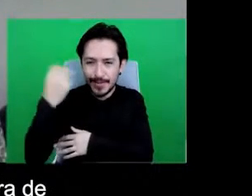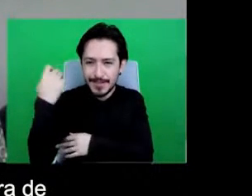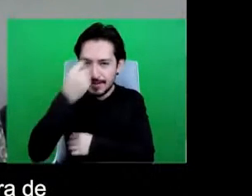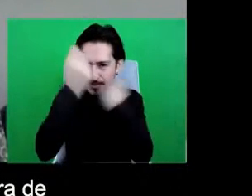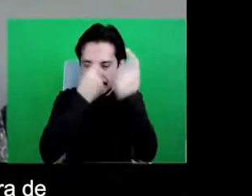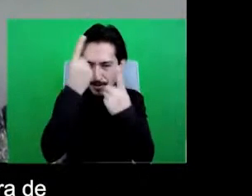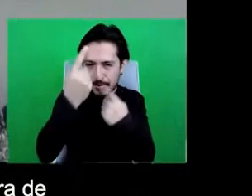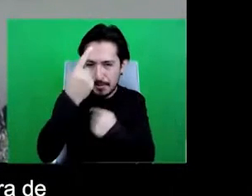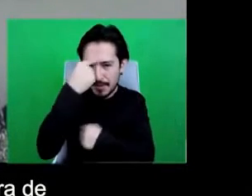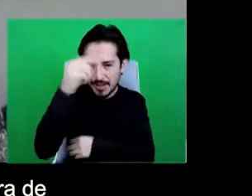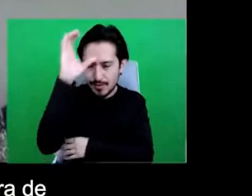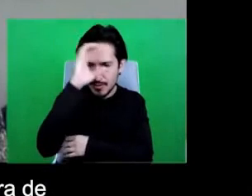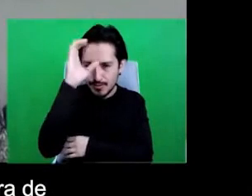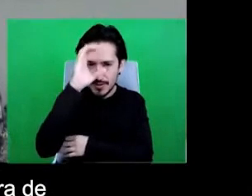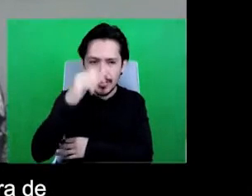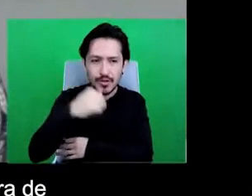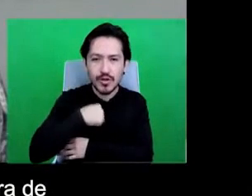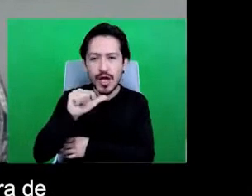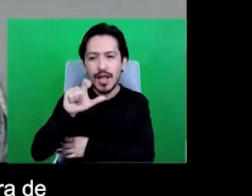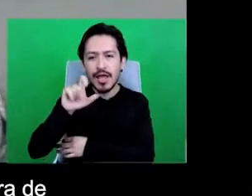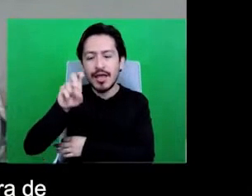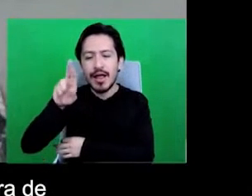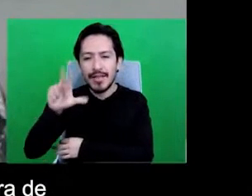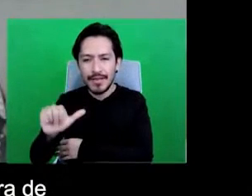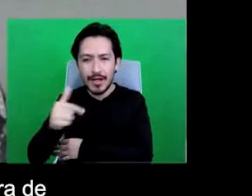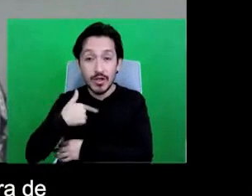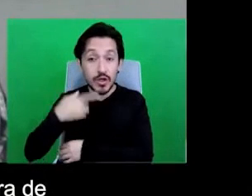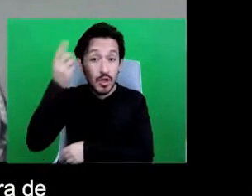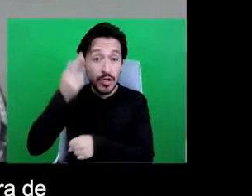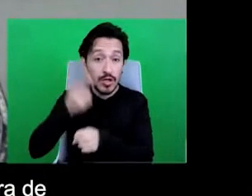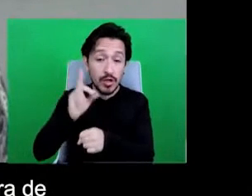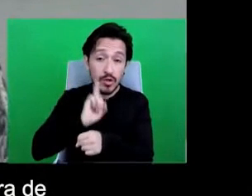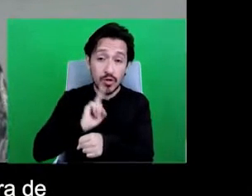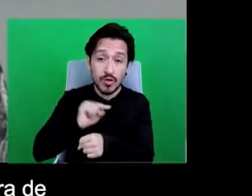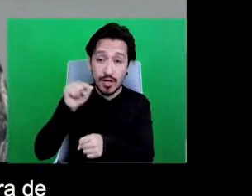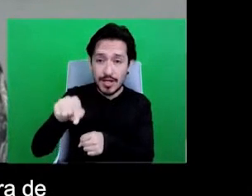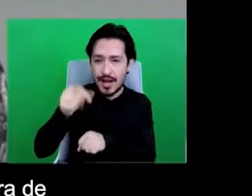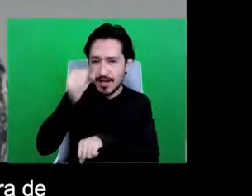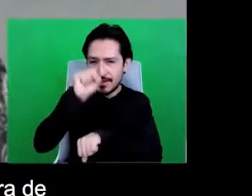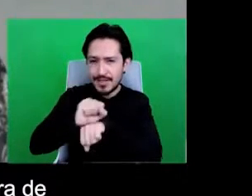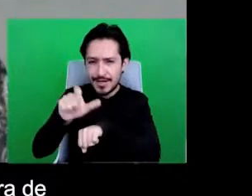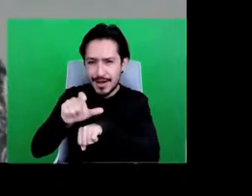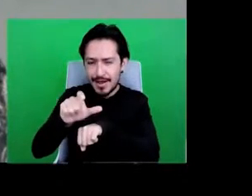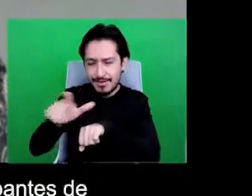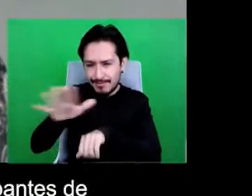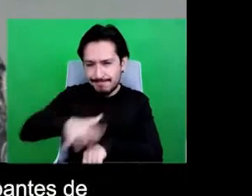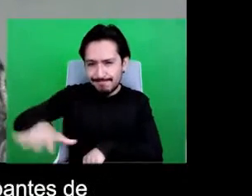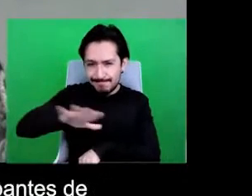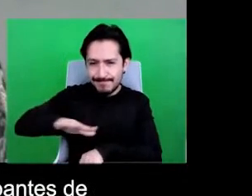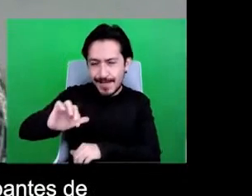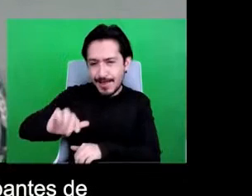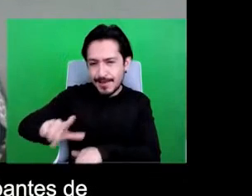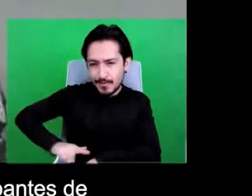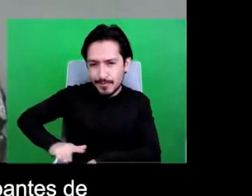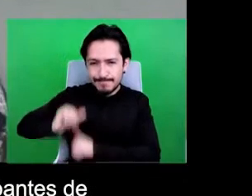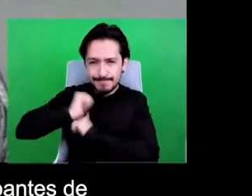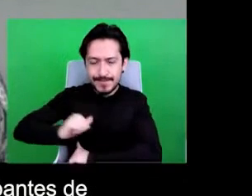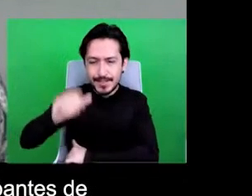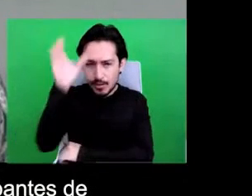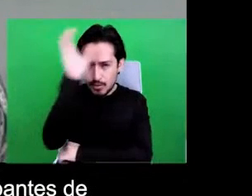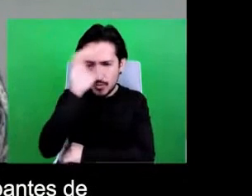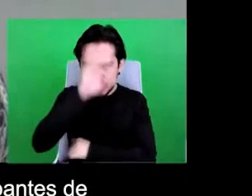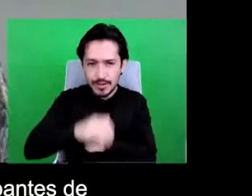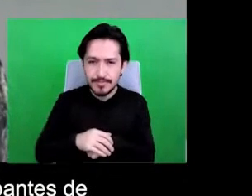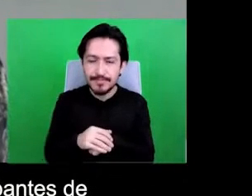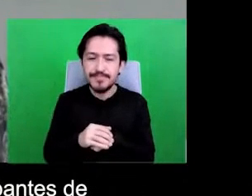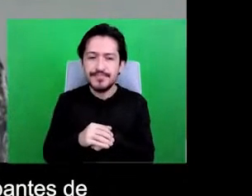Mi nombre es Alejandra Petersen y soy directora de Desarrollo Institucional de la Secretaría de Cultura Jalisco. Quisiera empezar por agradecer